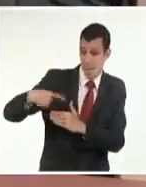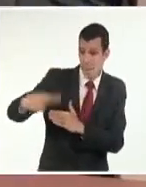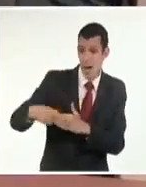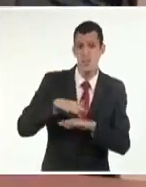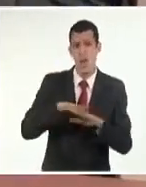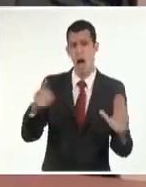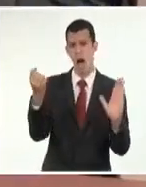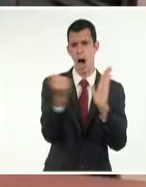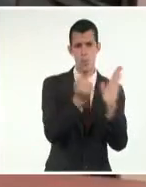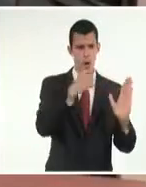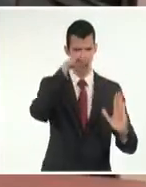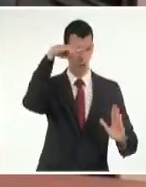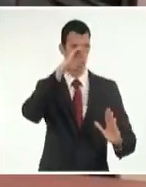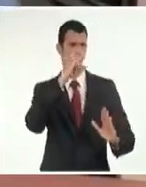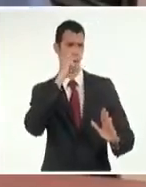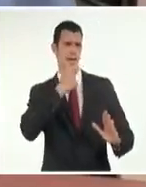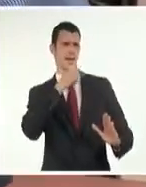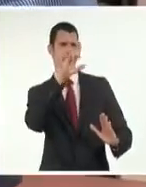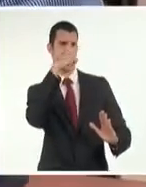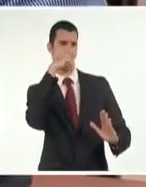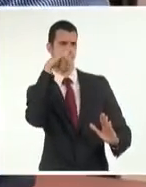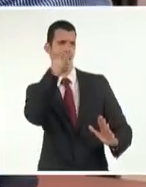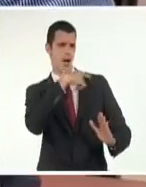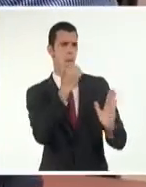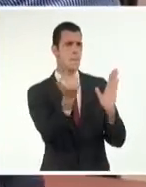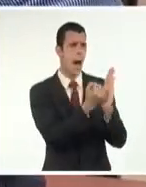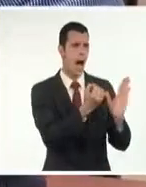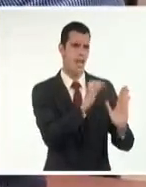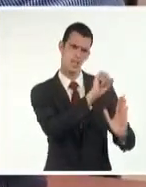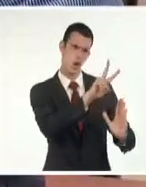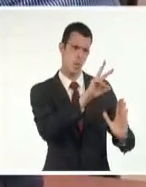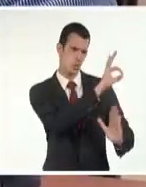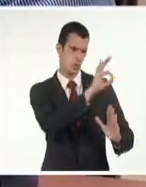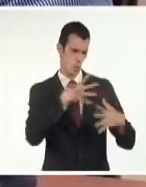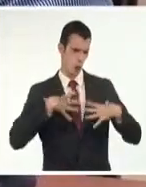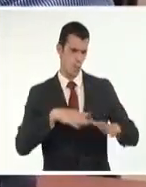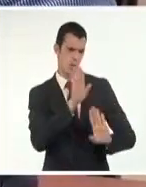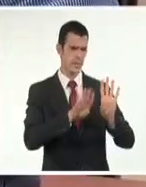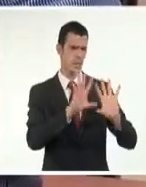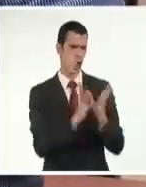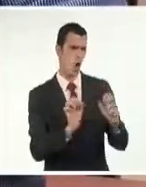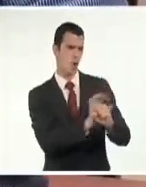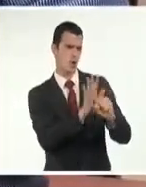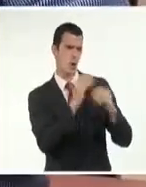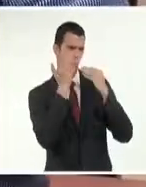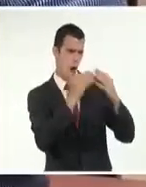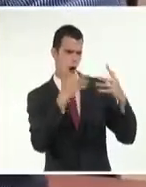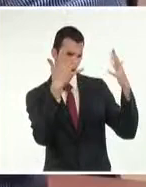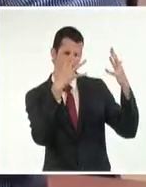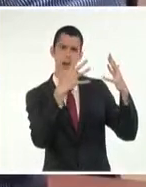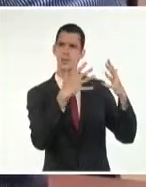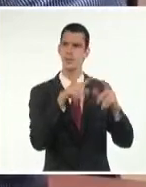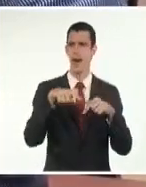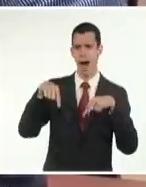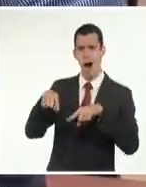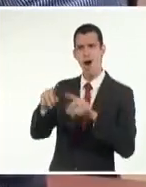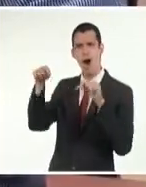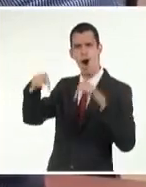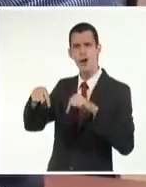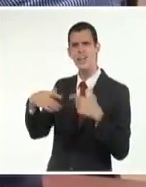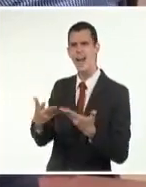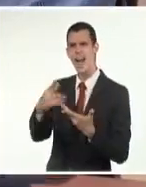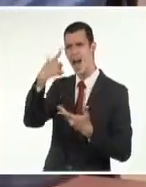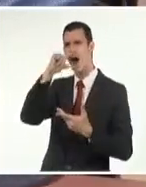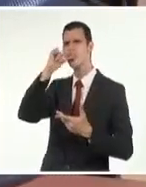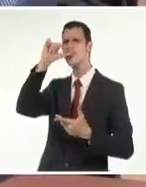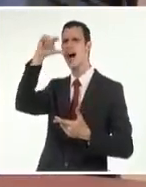en estos meses. Y también lo hago al sentimiento de la admiración que sentimos por usted